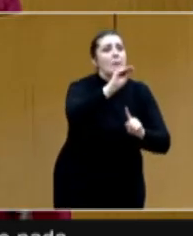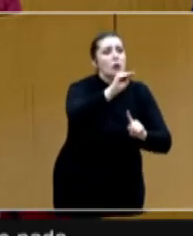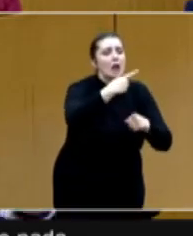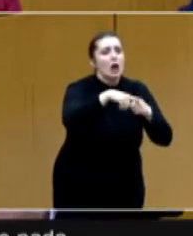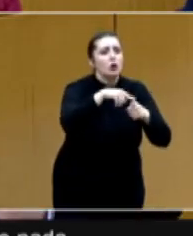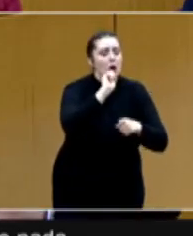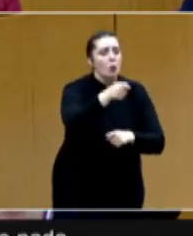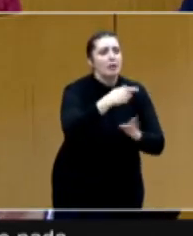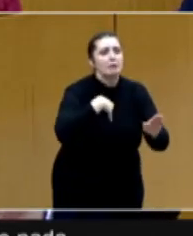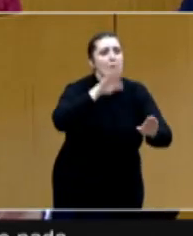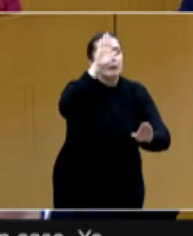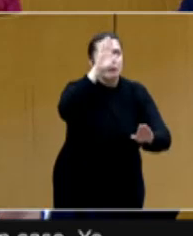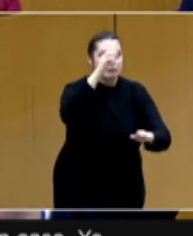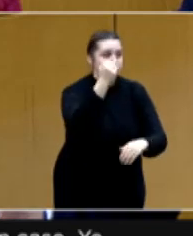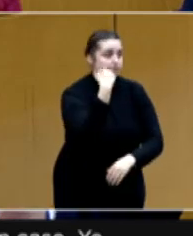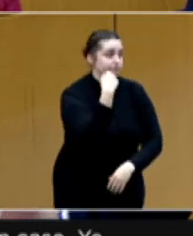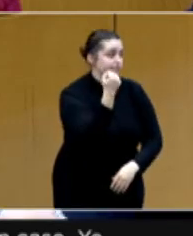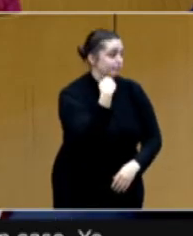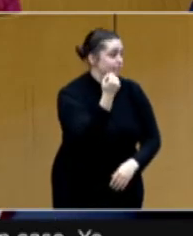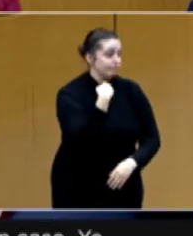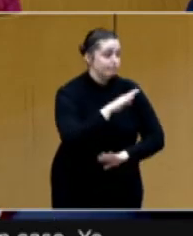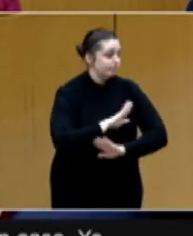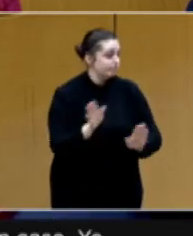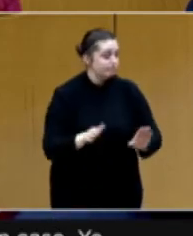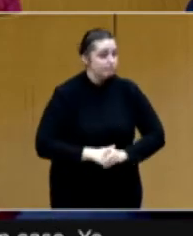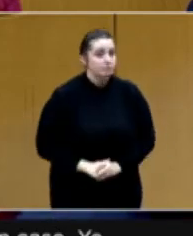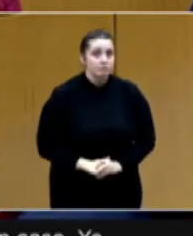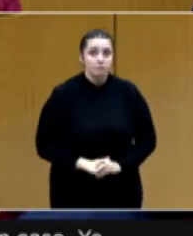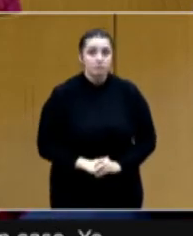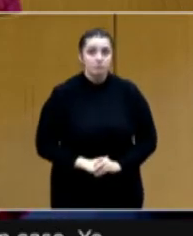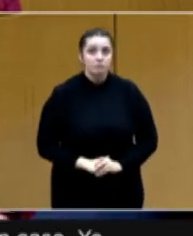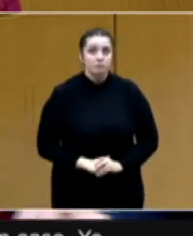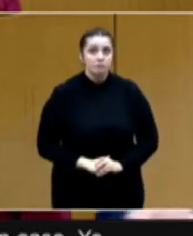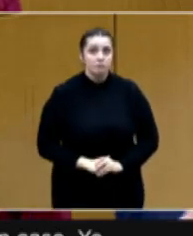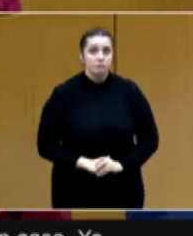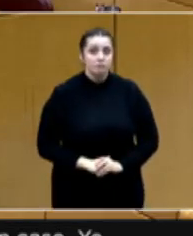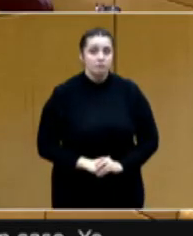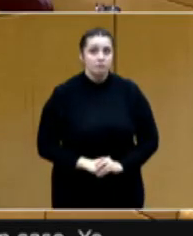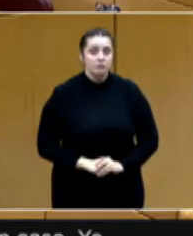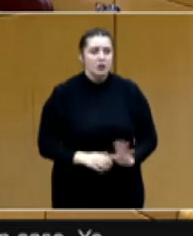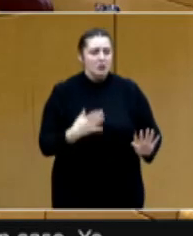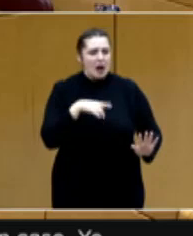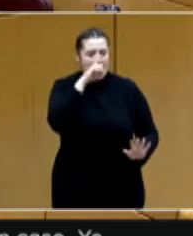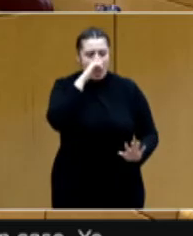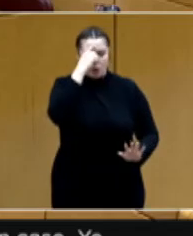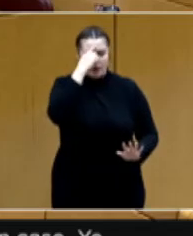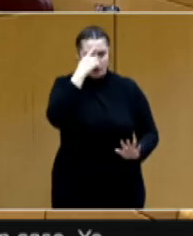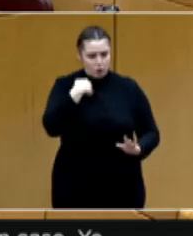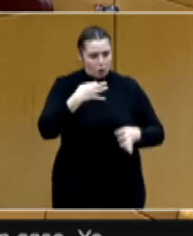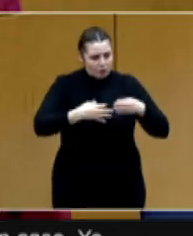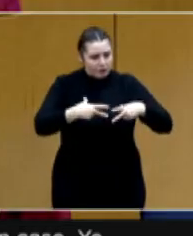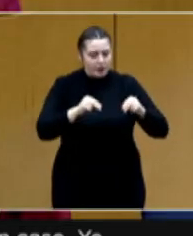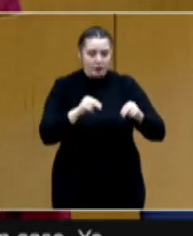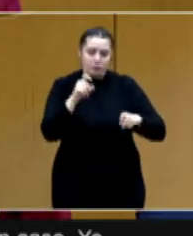cosas al Face y no y no me hizo caso Yo me acuerdo que salí de allí llorando